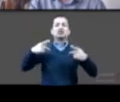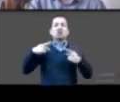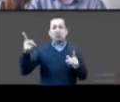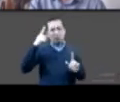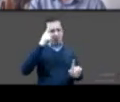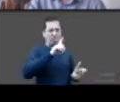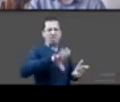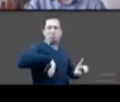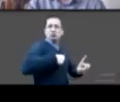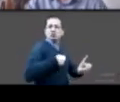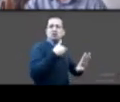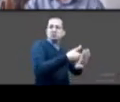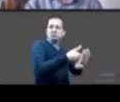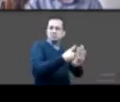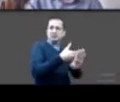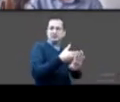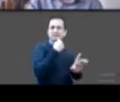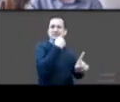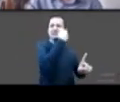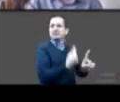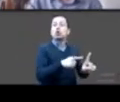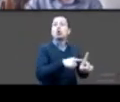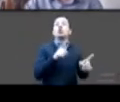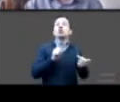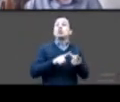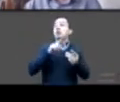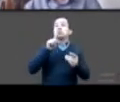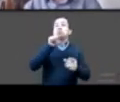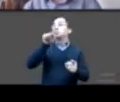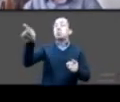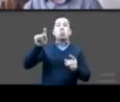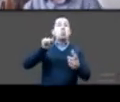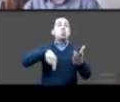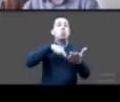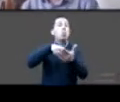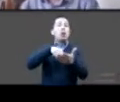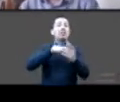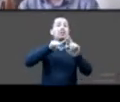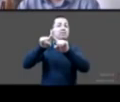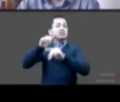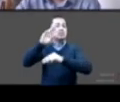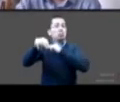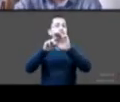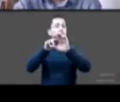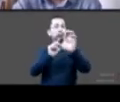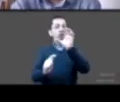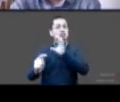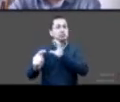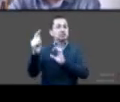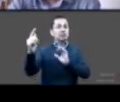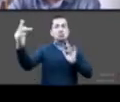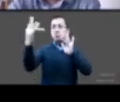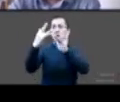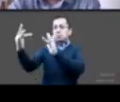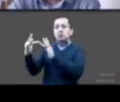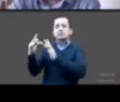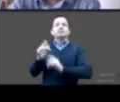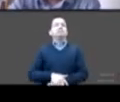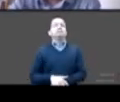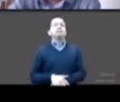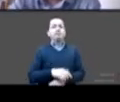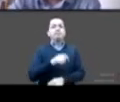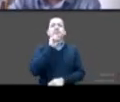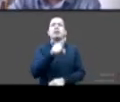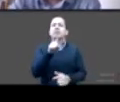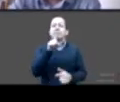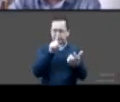mundo. Y también lo que se ha encontrado es muchos grupos creados dentro de las redes